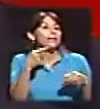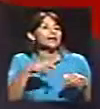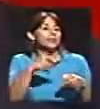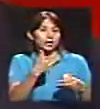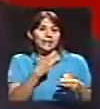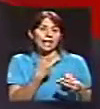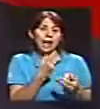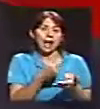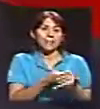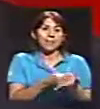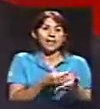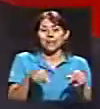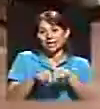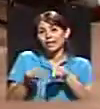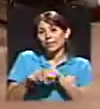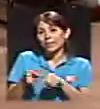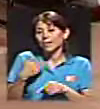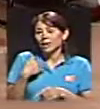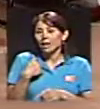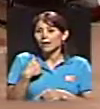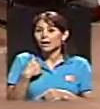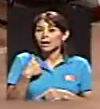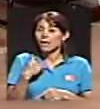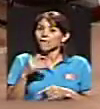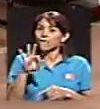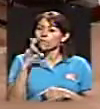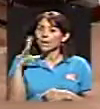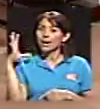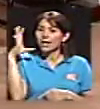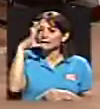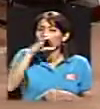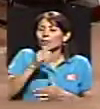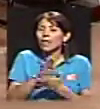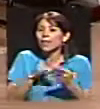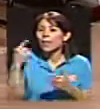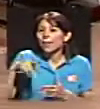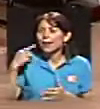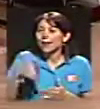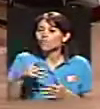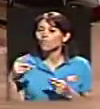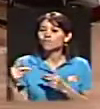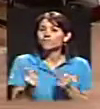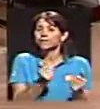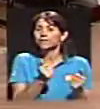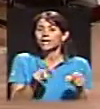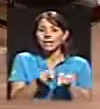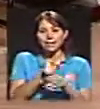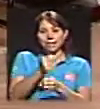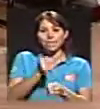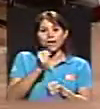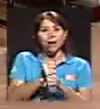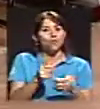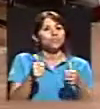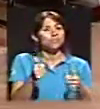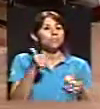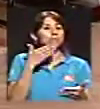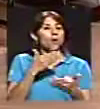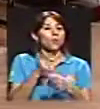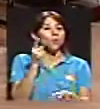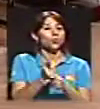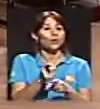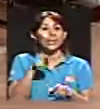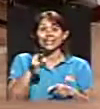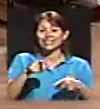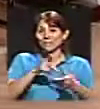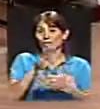alertas tempranas también y intervenciones oportunas. En ese proyecto grande estamos, pues ahora es uno de los